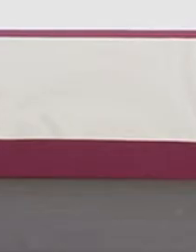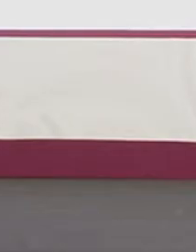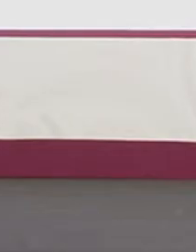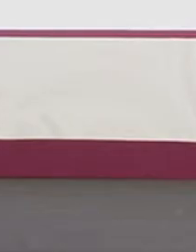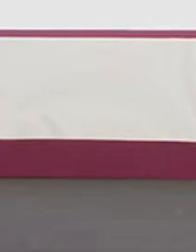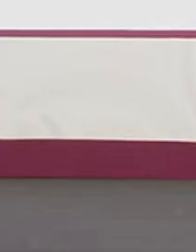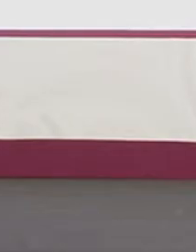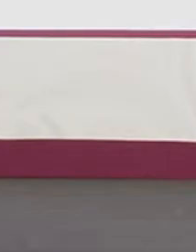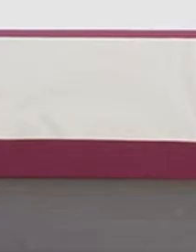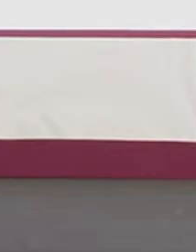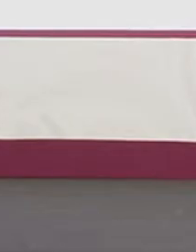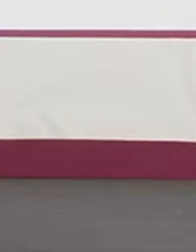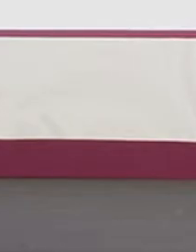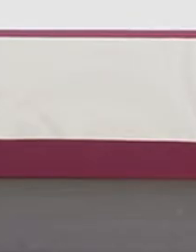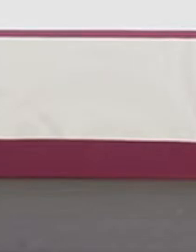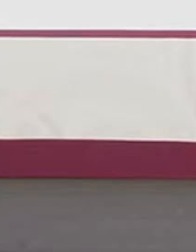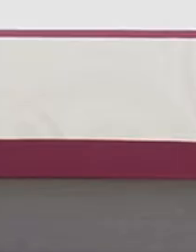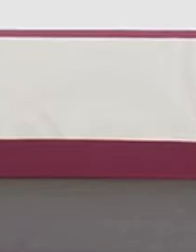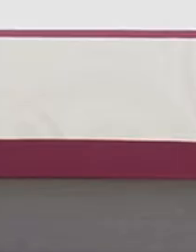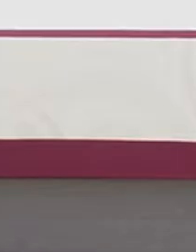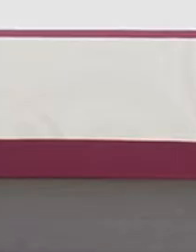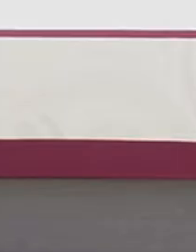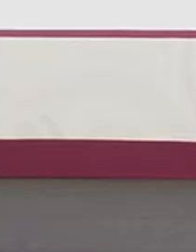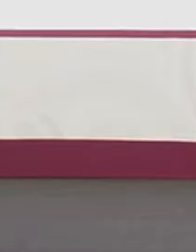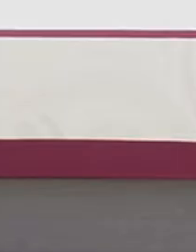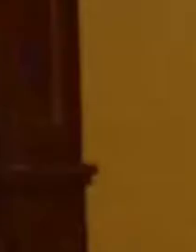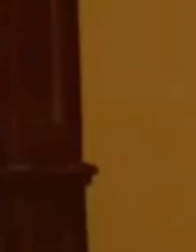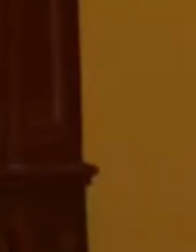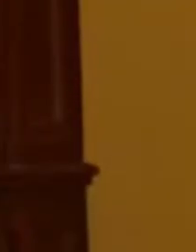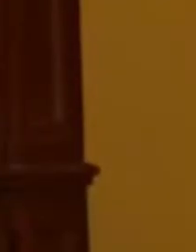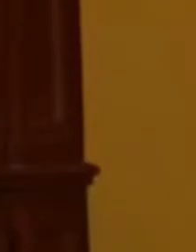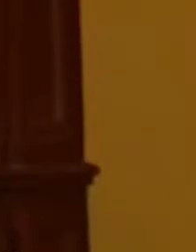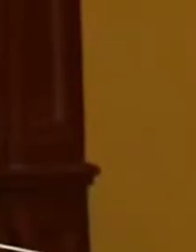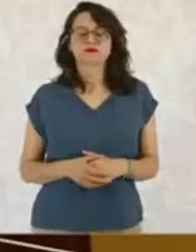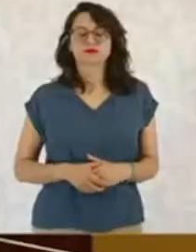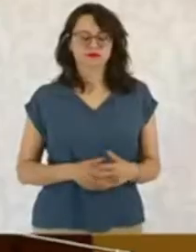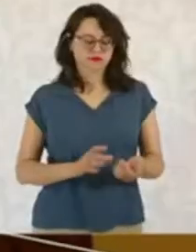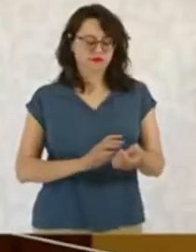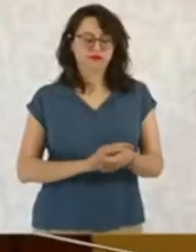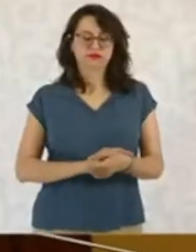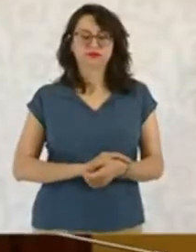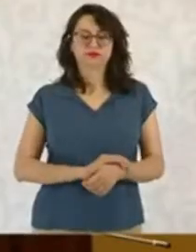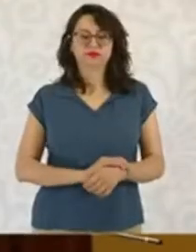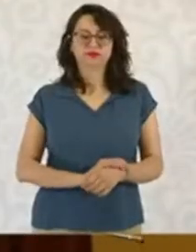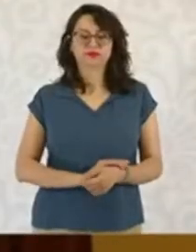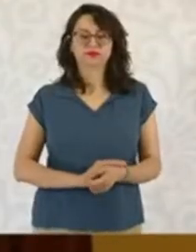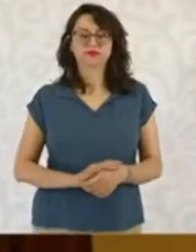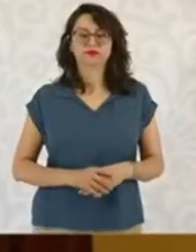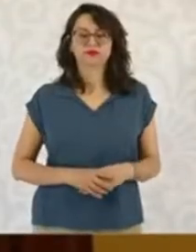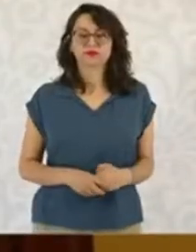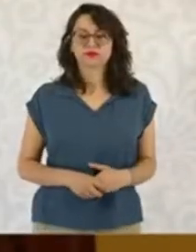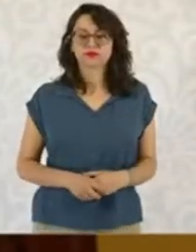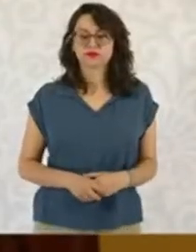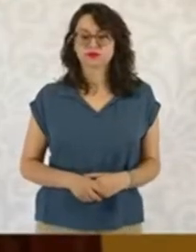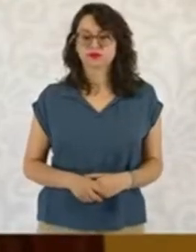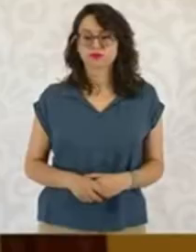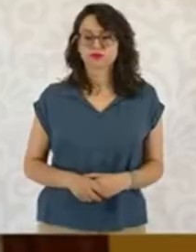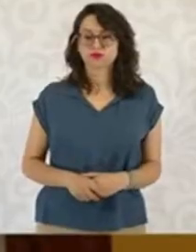burocracia y sobre todo por el diseño de créditos incosteables. La que sigue, por